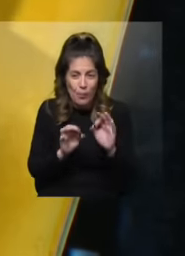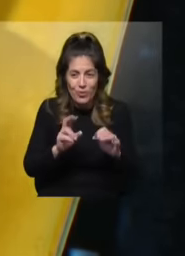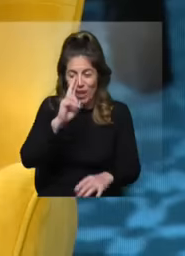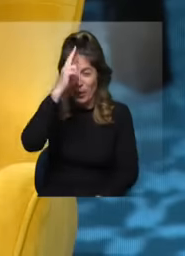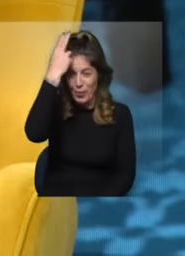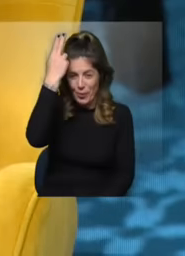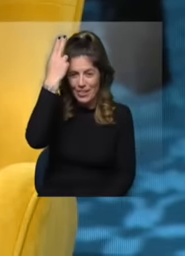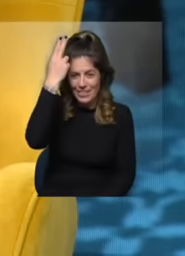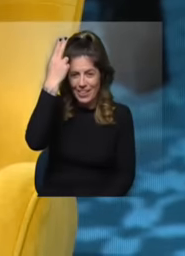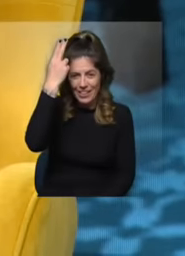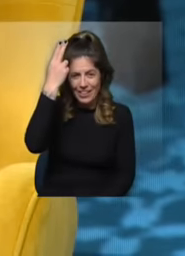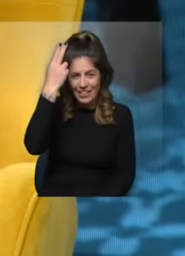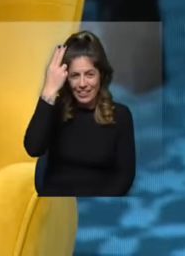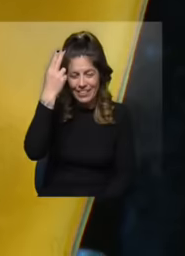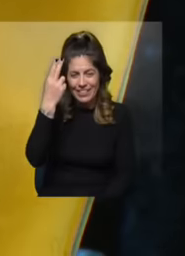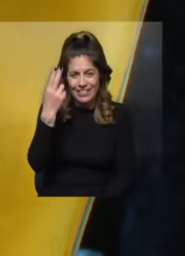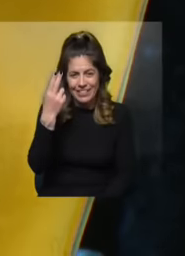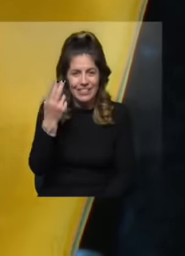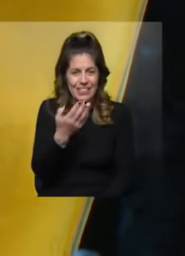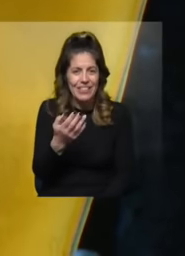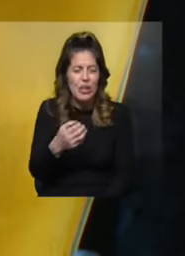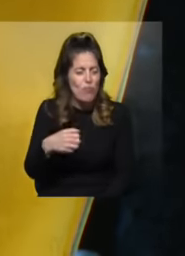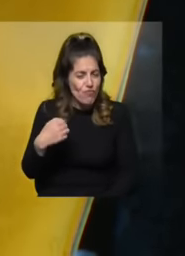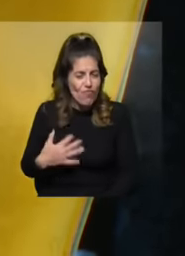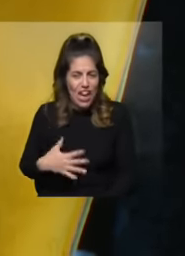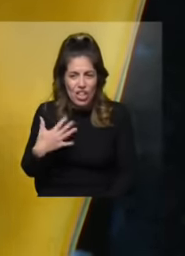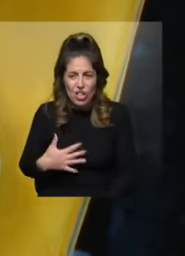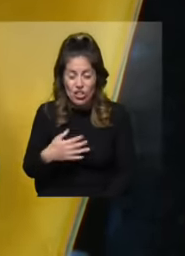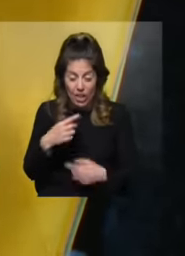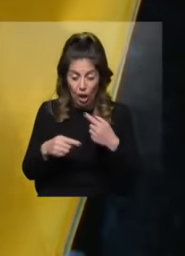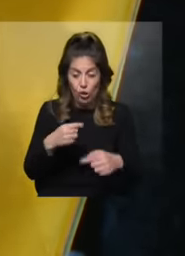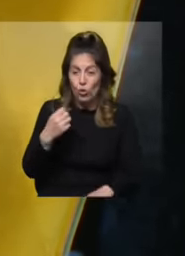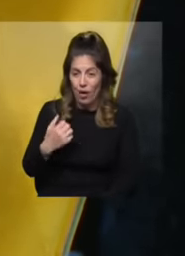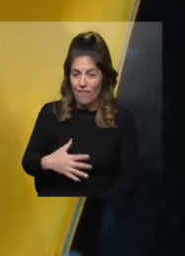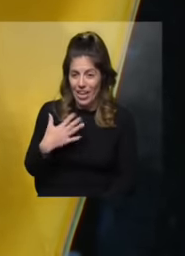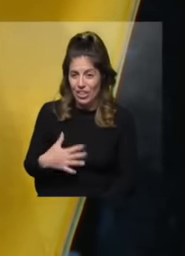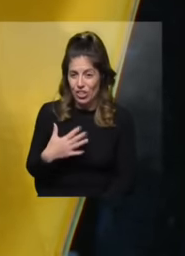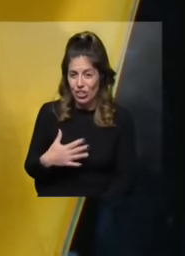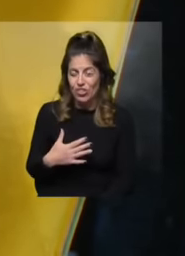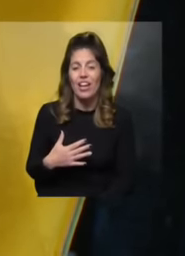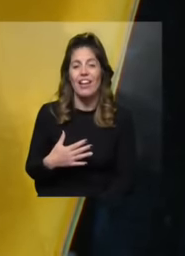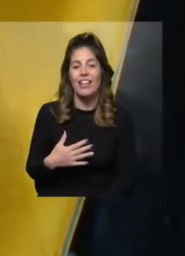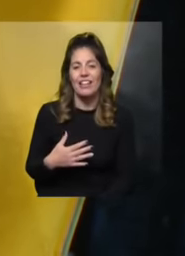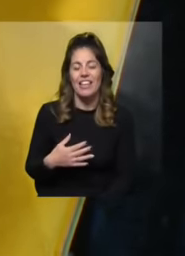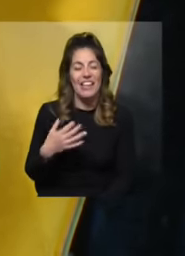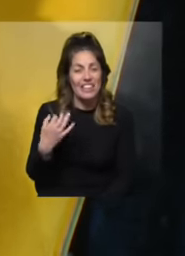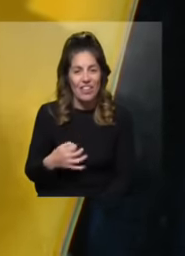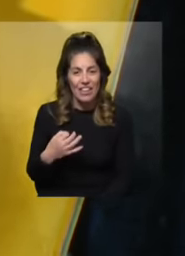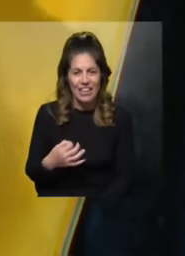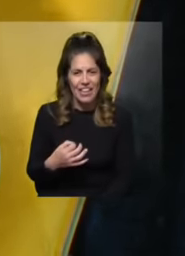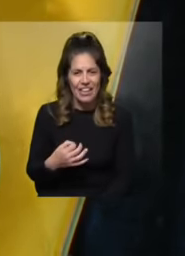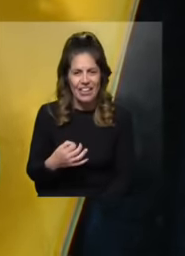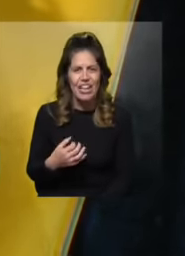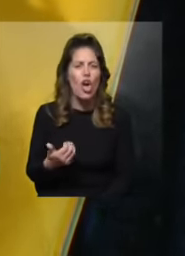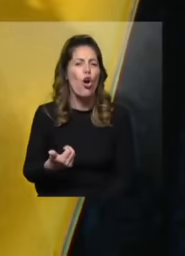¿no? Uh-huh. Que fue muy valiosa, que es muy valiosa. Uh-huh. Y que es realmente. ¿Y